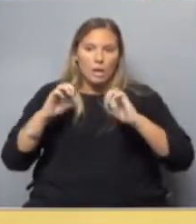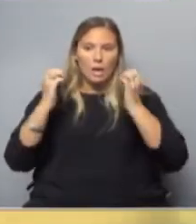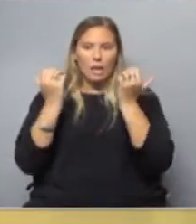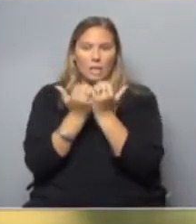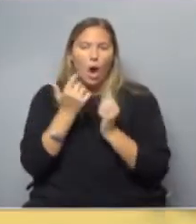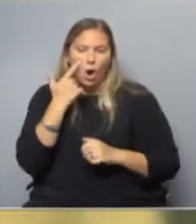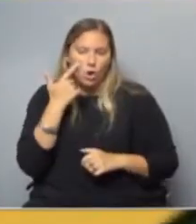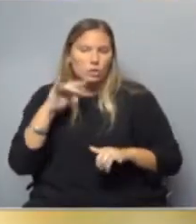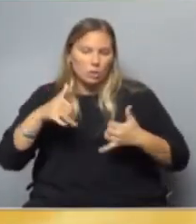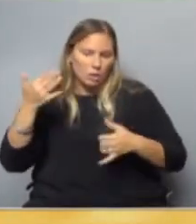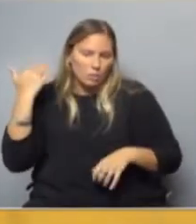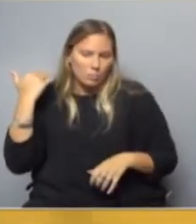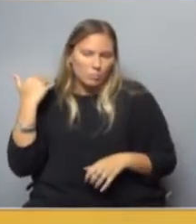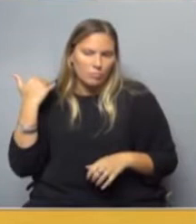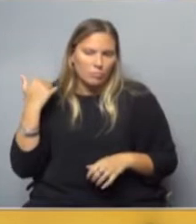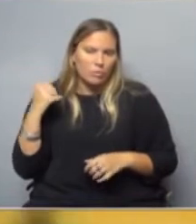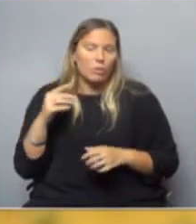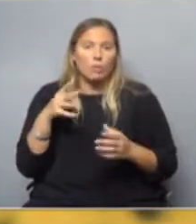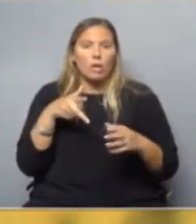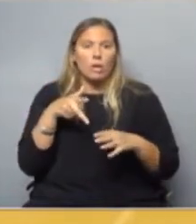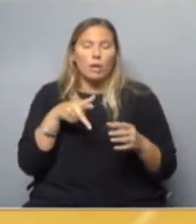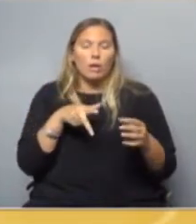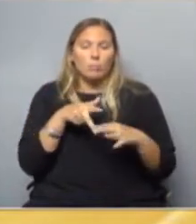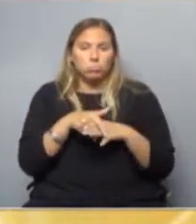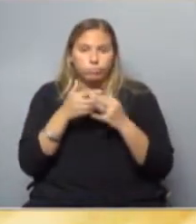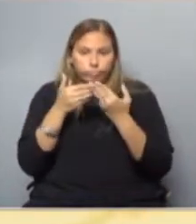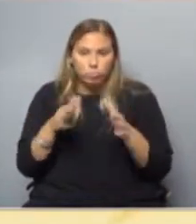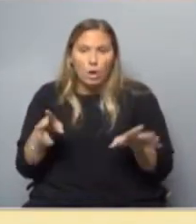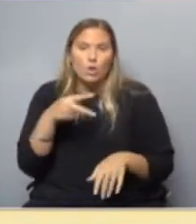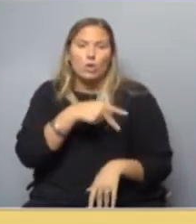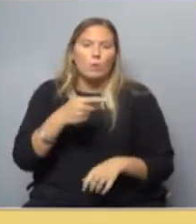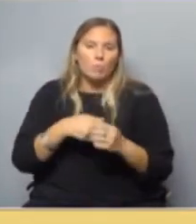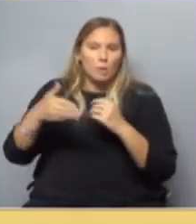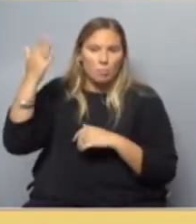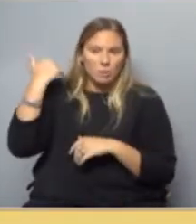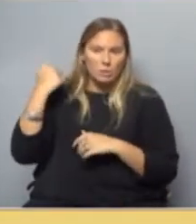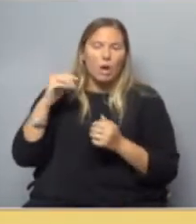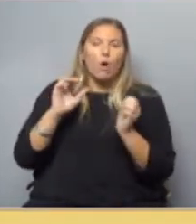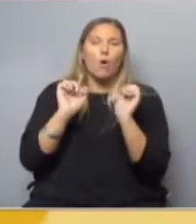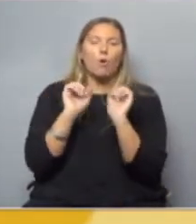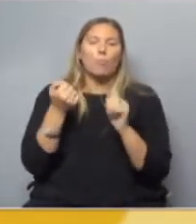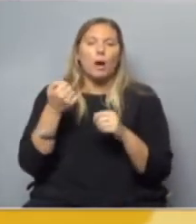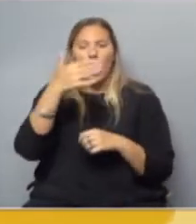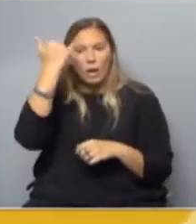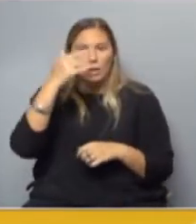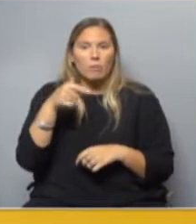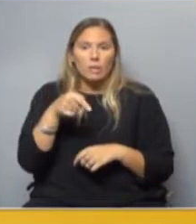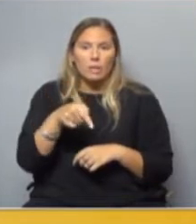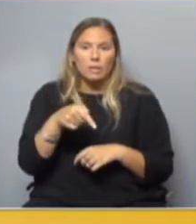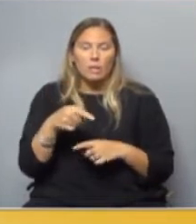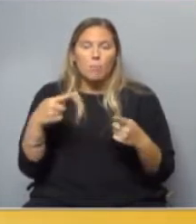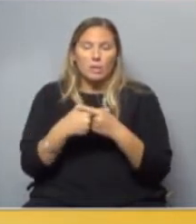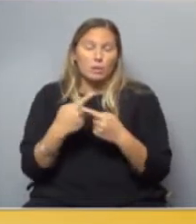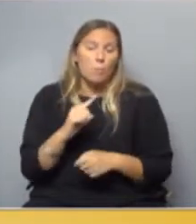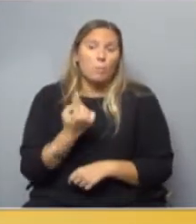bastante conocido ya. Fue inaugurado en noviembre pasado para la Copa Árabe y será sede del partido